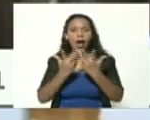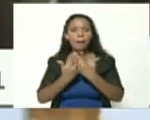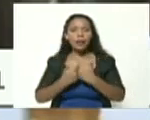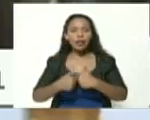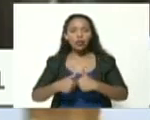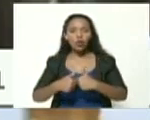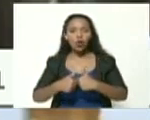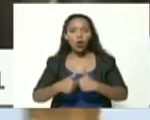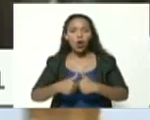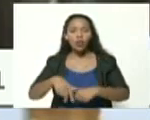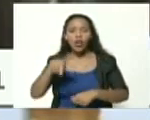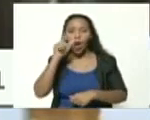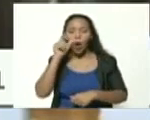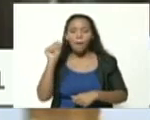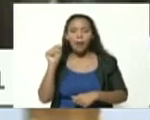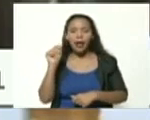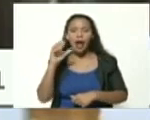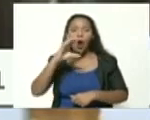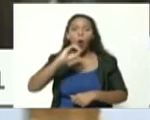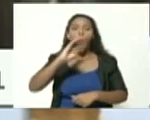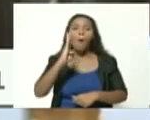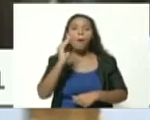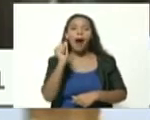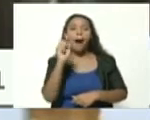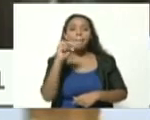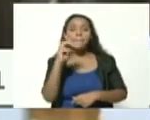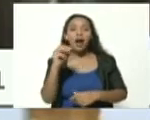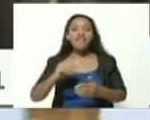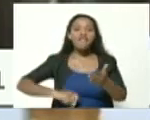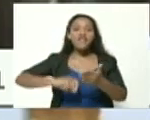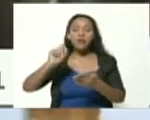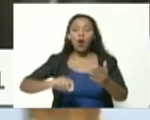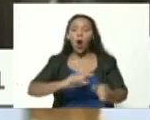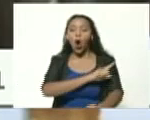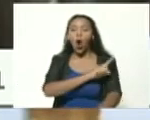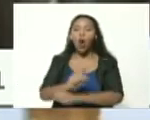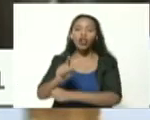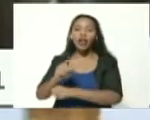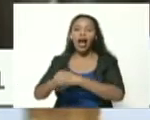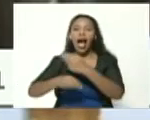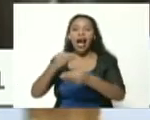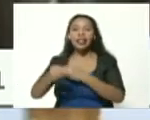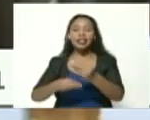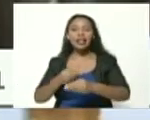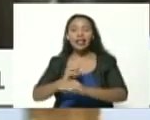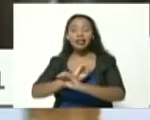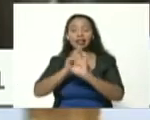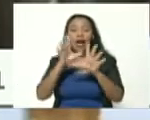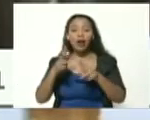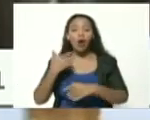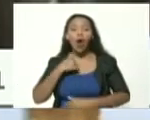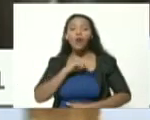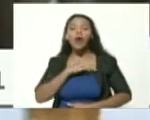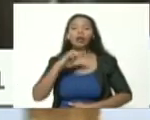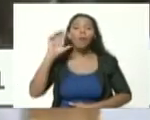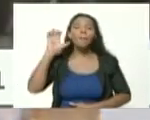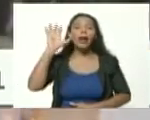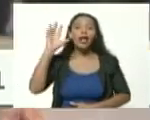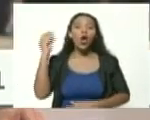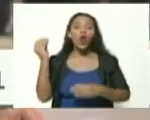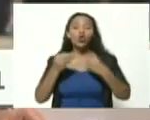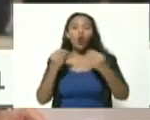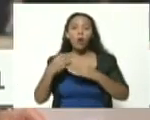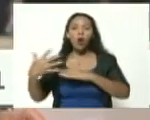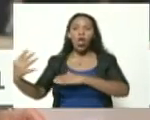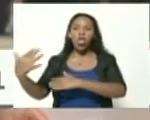señor Barack Hussein Obama firmó la orden ejecutiva declarando a nuestra nación como una